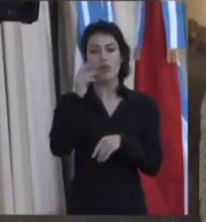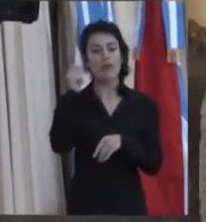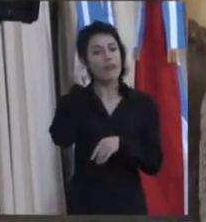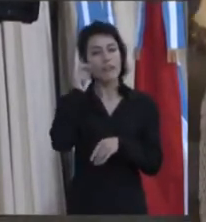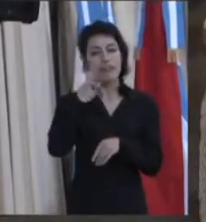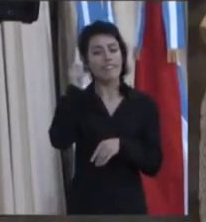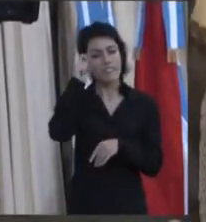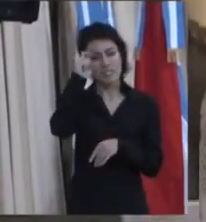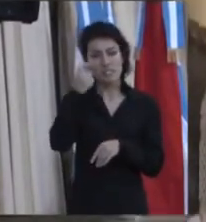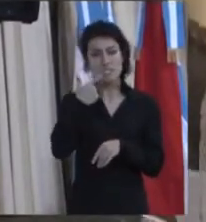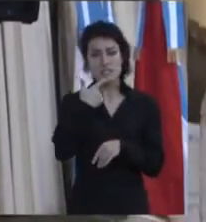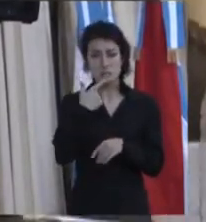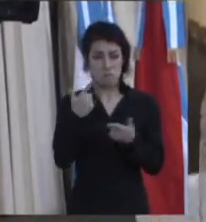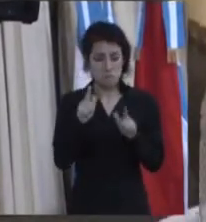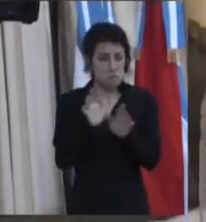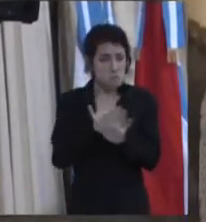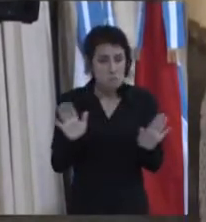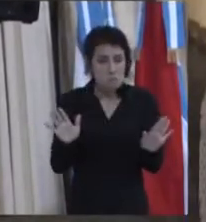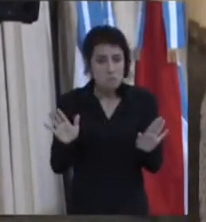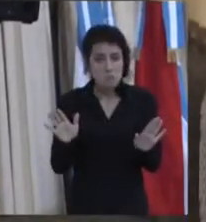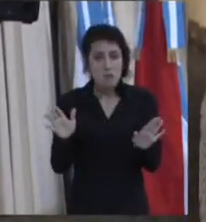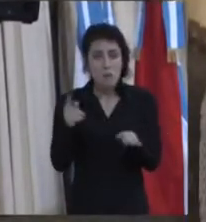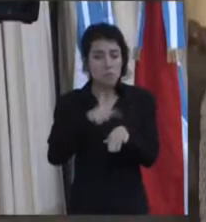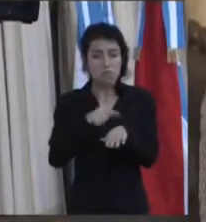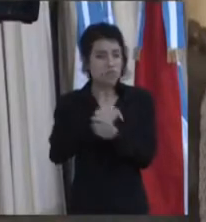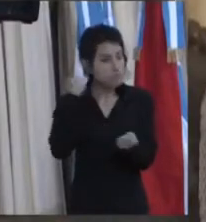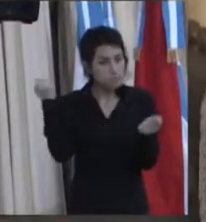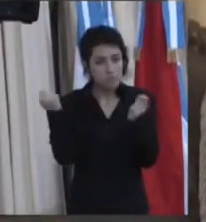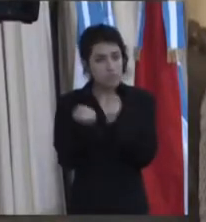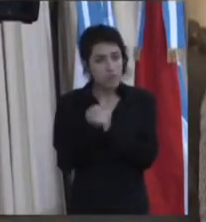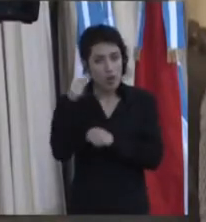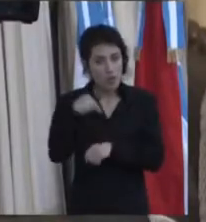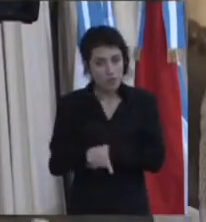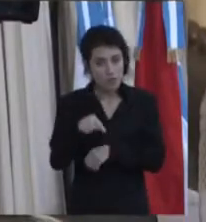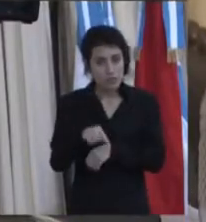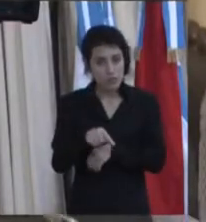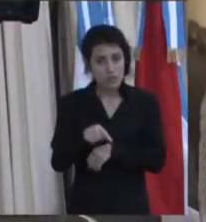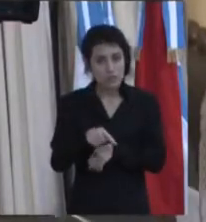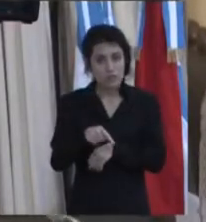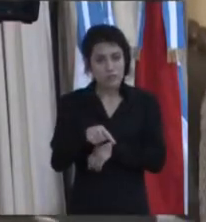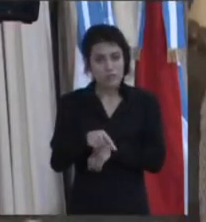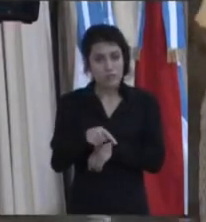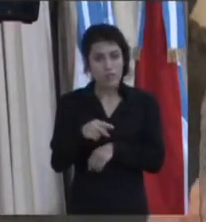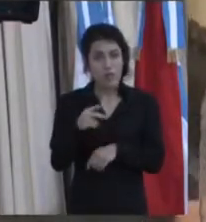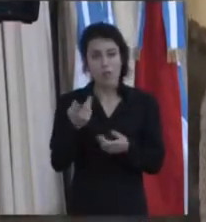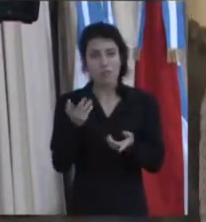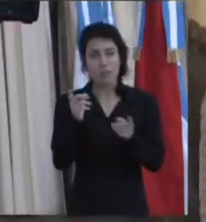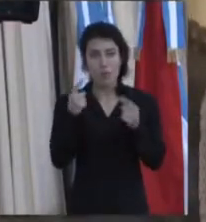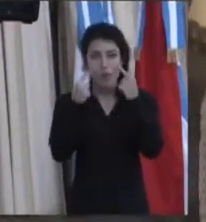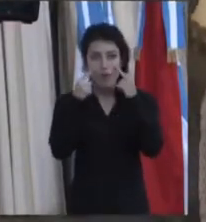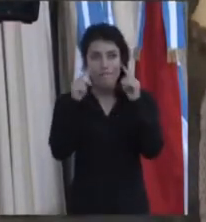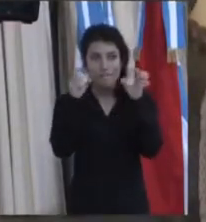luz. O sea, digamos, era una época bien distinta a la que nos podríamos imaginar con los ojos de hoy, con nuestros anteojos de